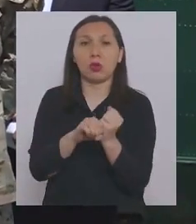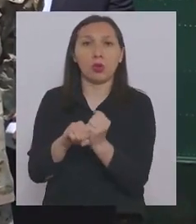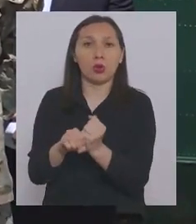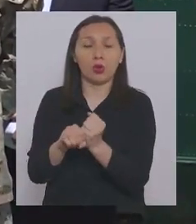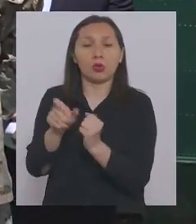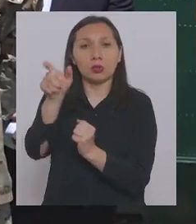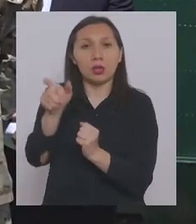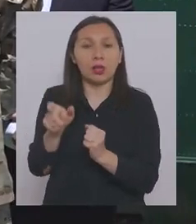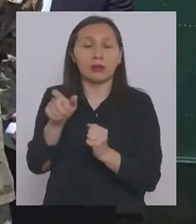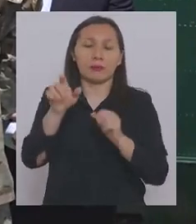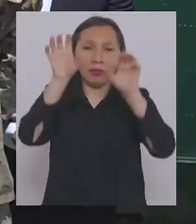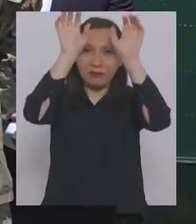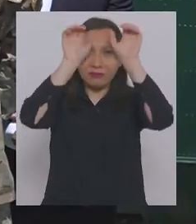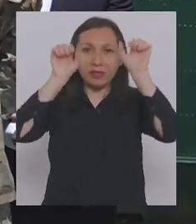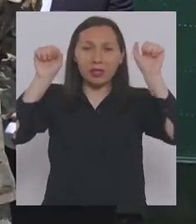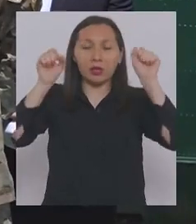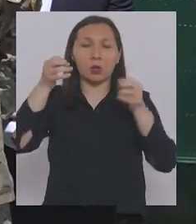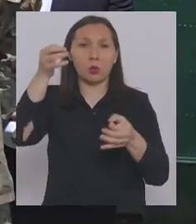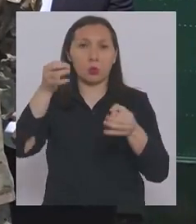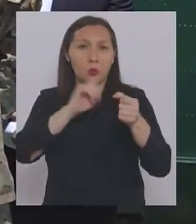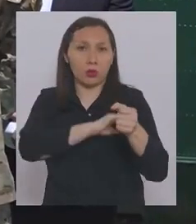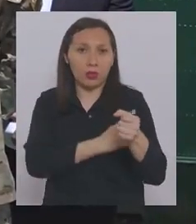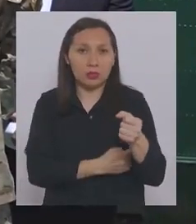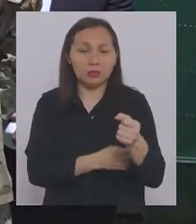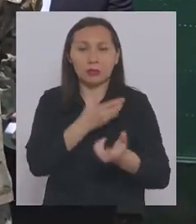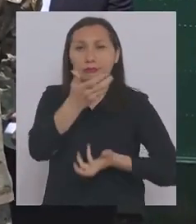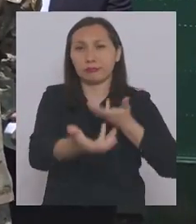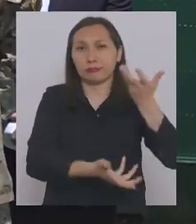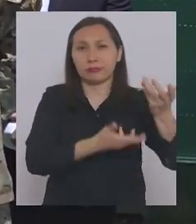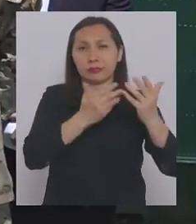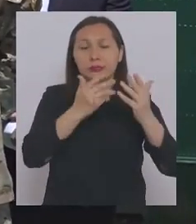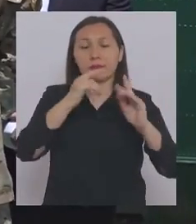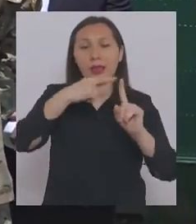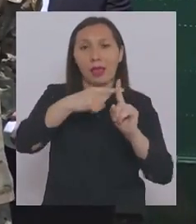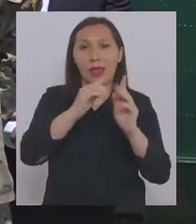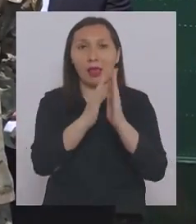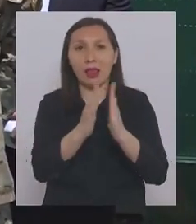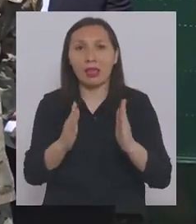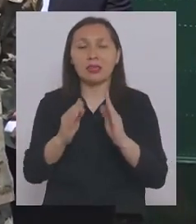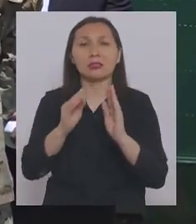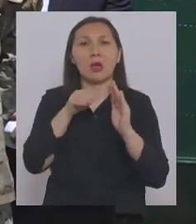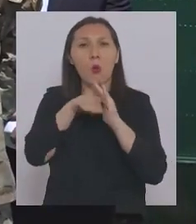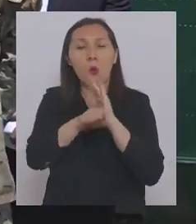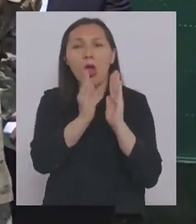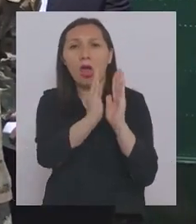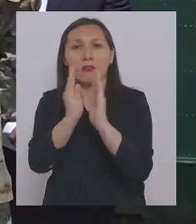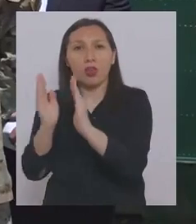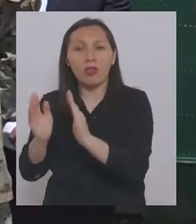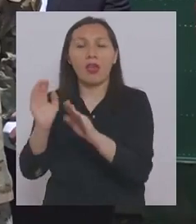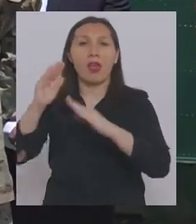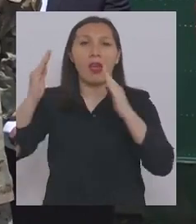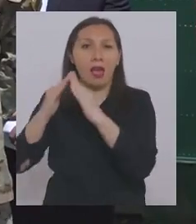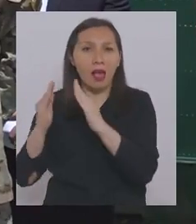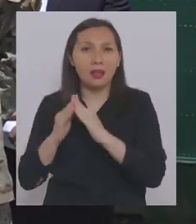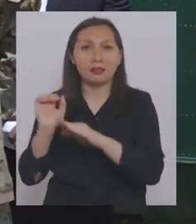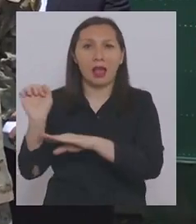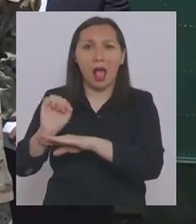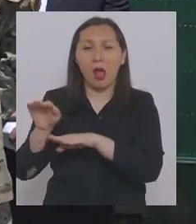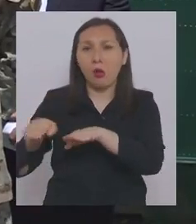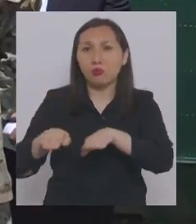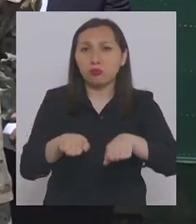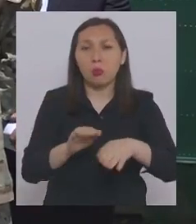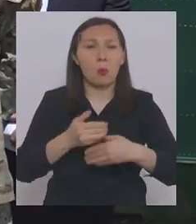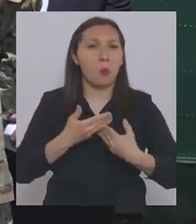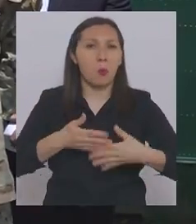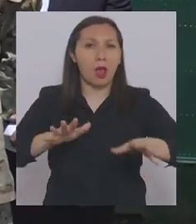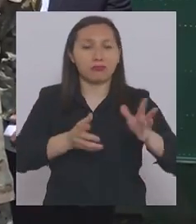de la Fiscalía, del Poder Judicial, ha quemado iglesias, bodegas, casas, vehículos y todo lo que encuentra a